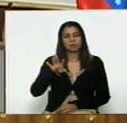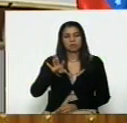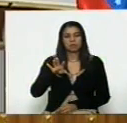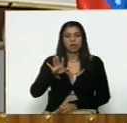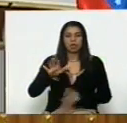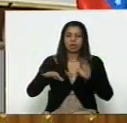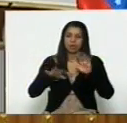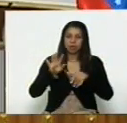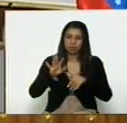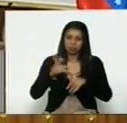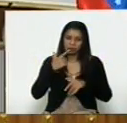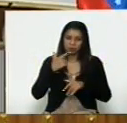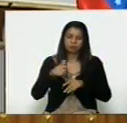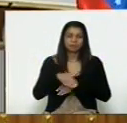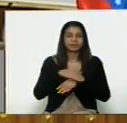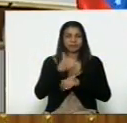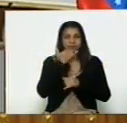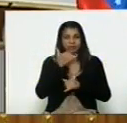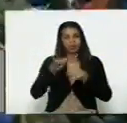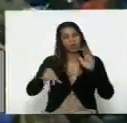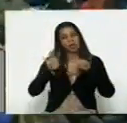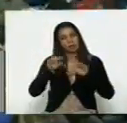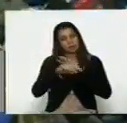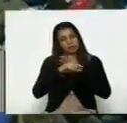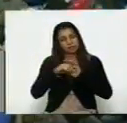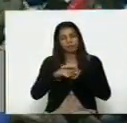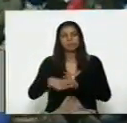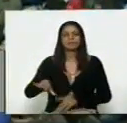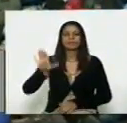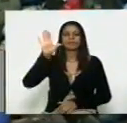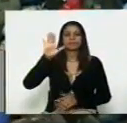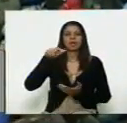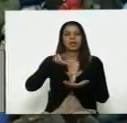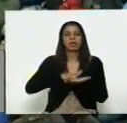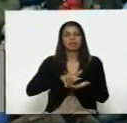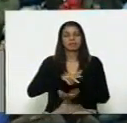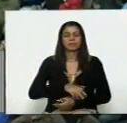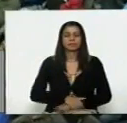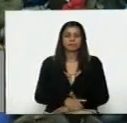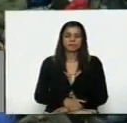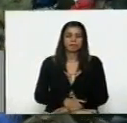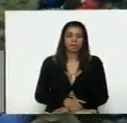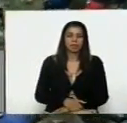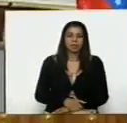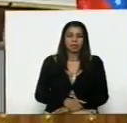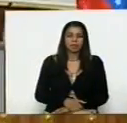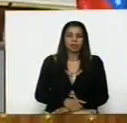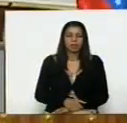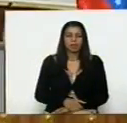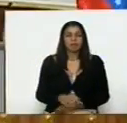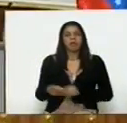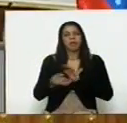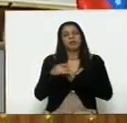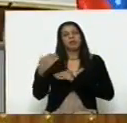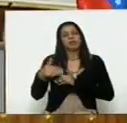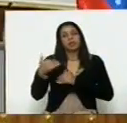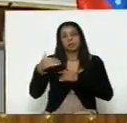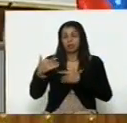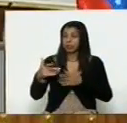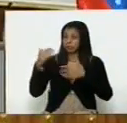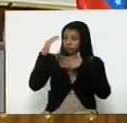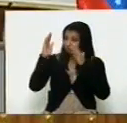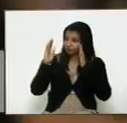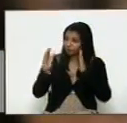perdón. Artículo 14. Aprobado. Derecho al trato digno.